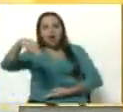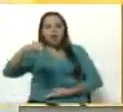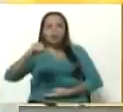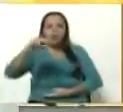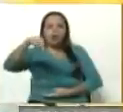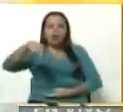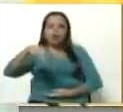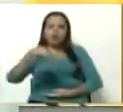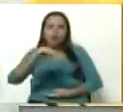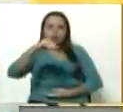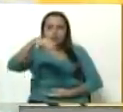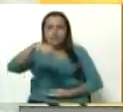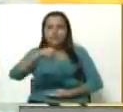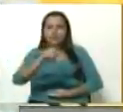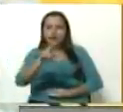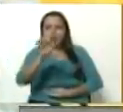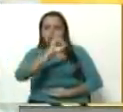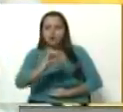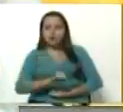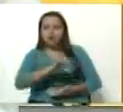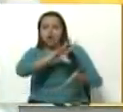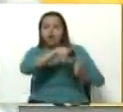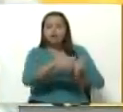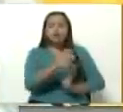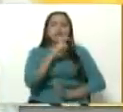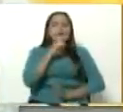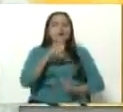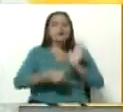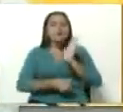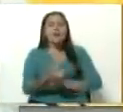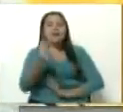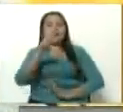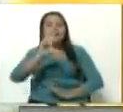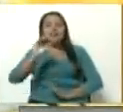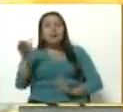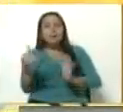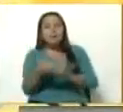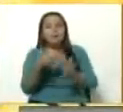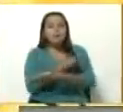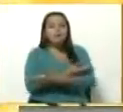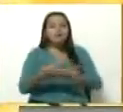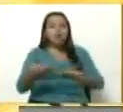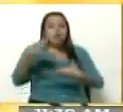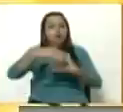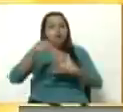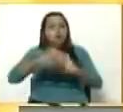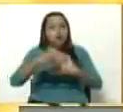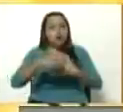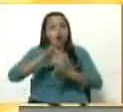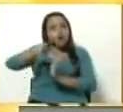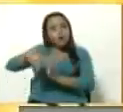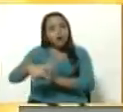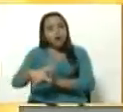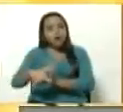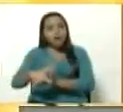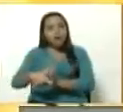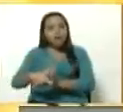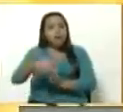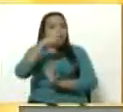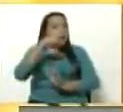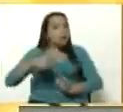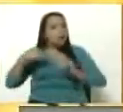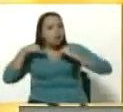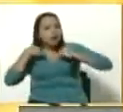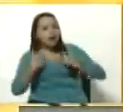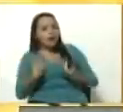y secuestro del oro, más de 30 mil millones de dólares para que nuestro pueblo sucumbiera en la